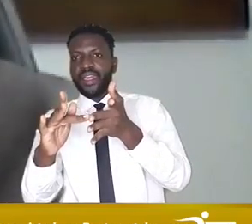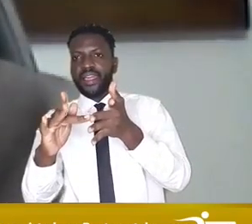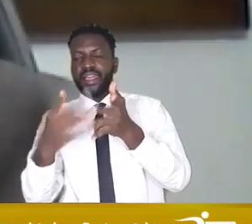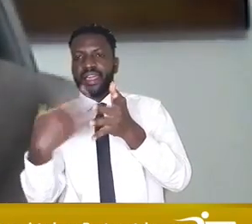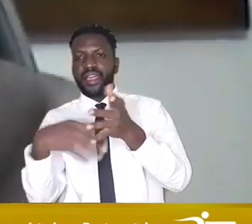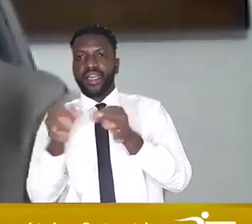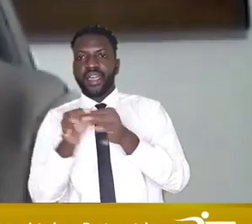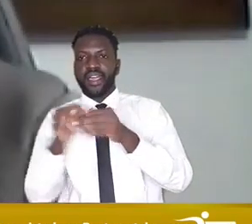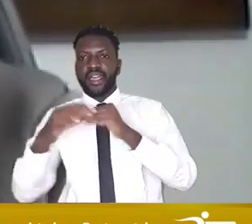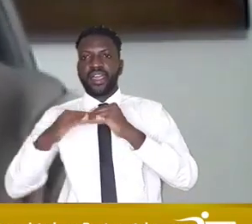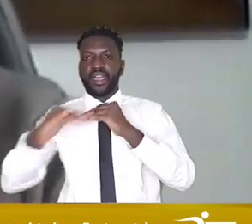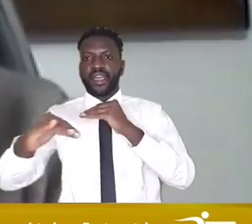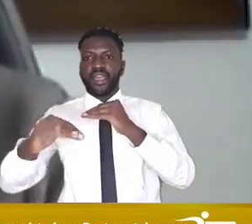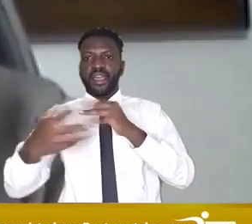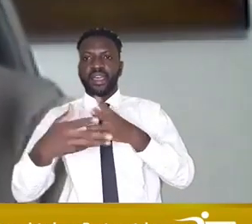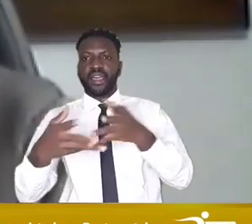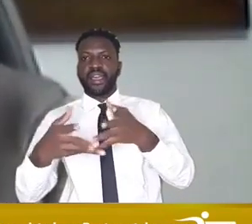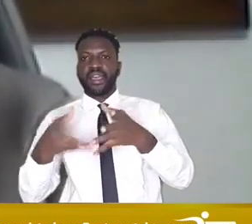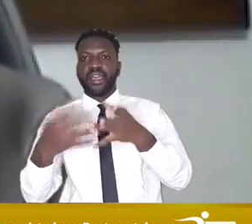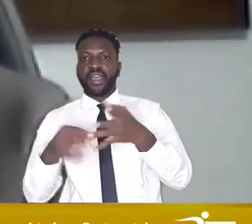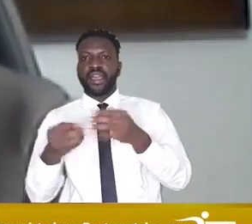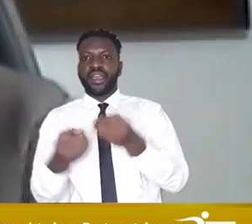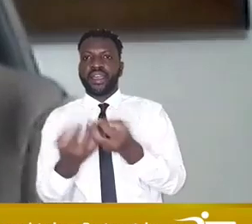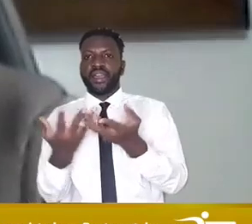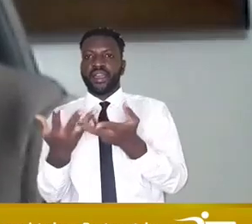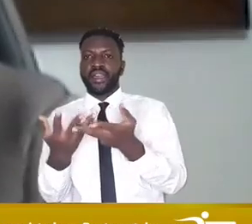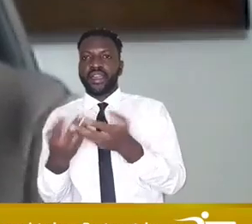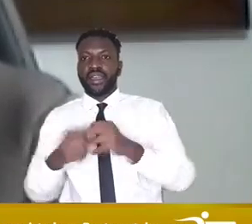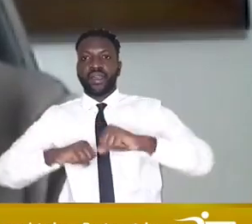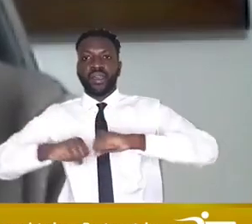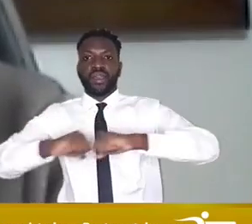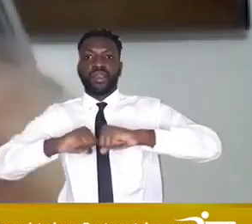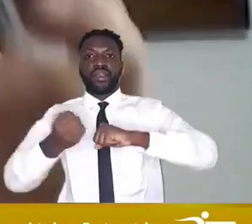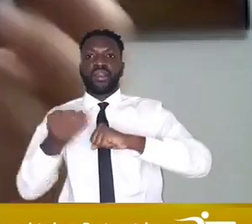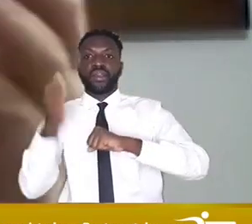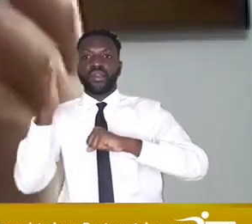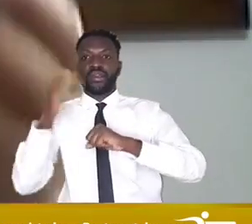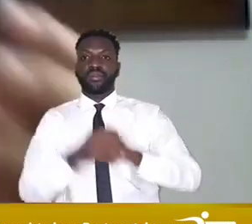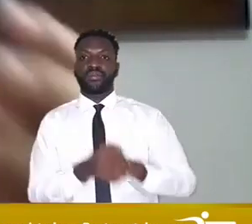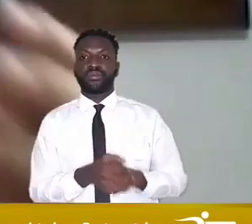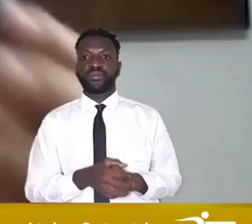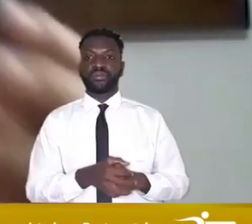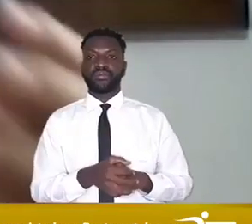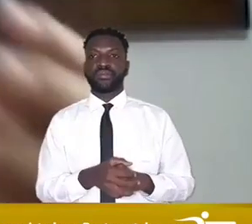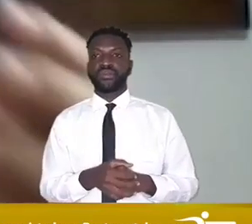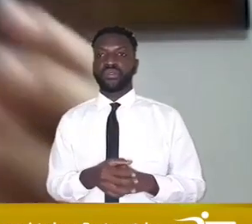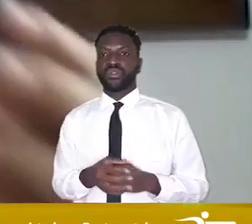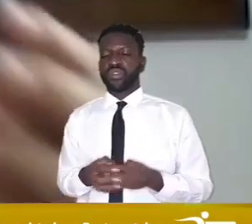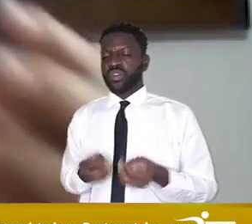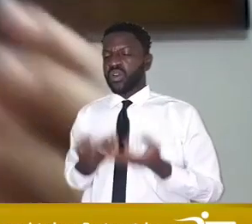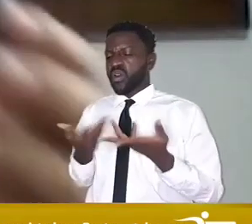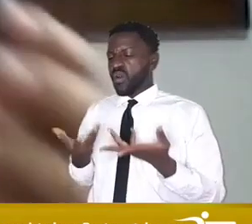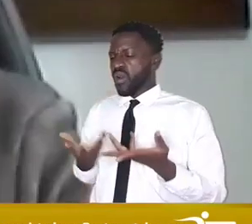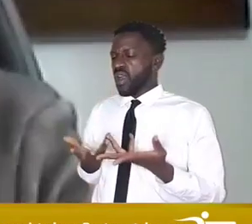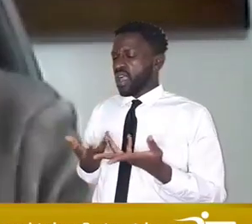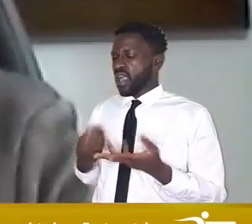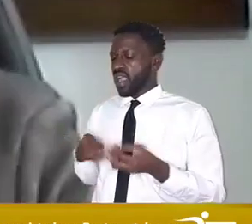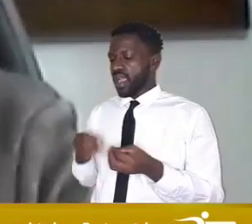cosas se dan según la voluntad de Dios. ¿Cuál es el propósito del apóstol